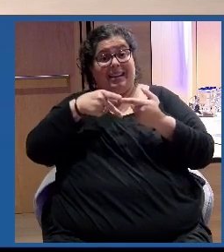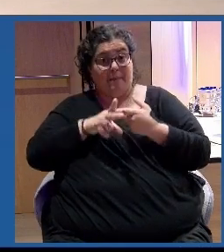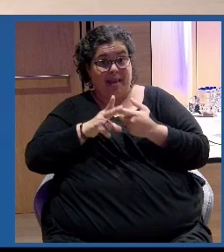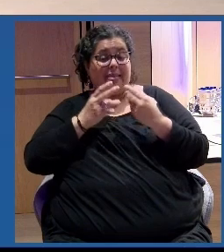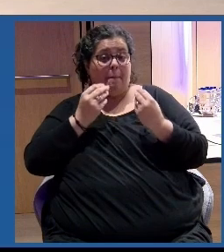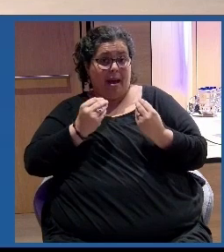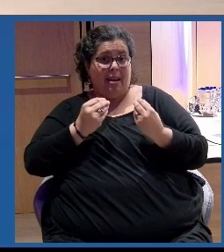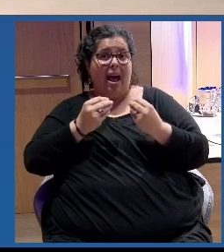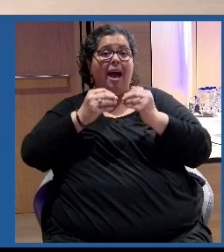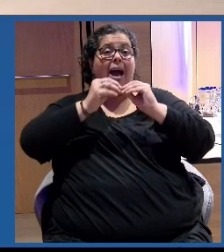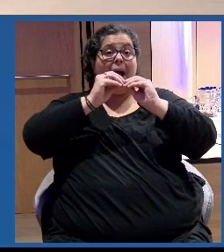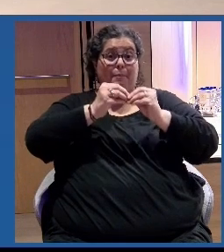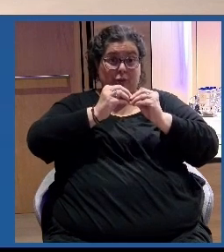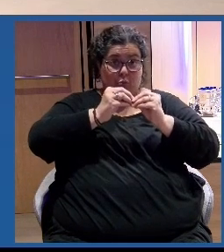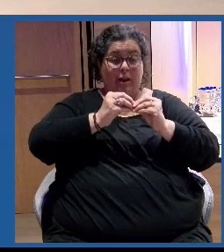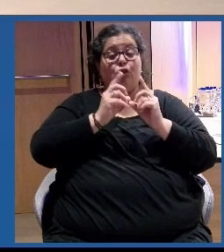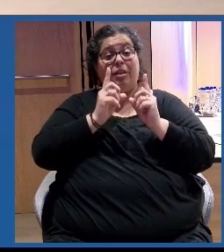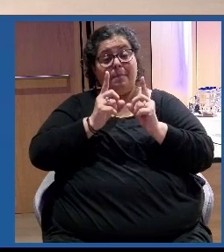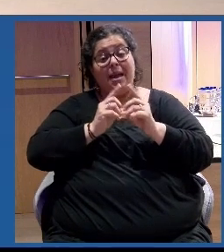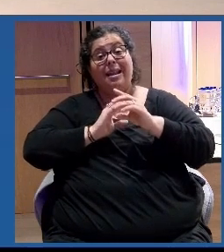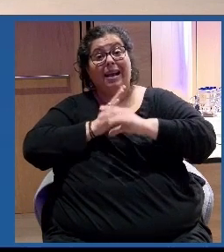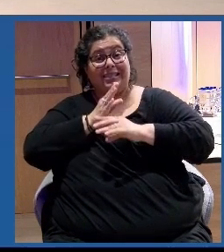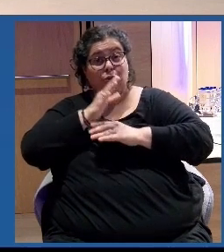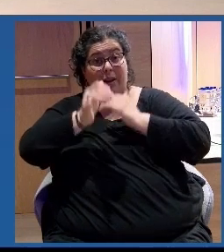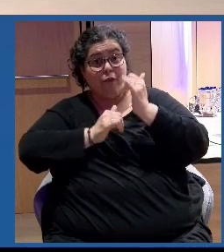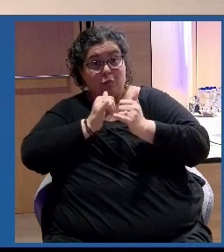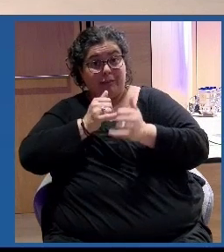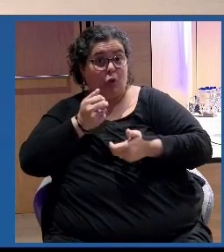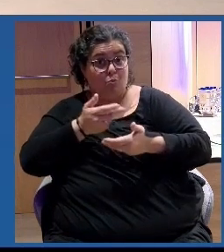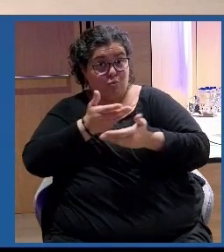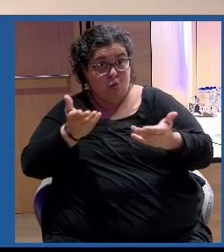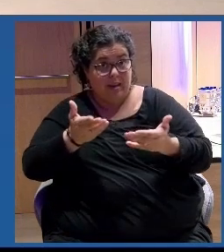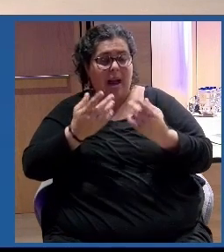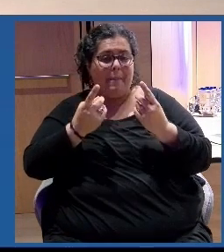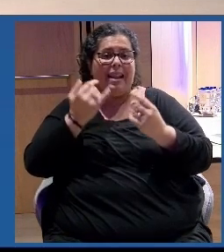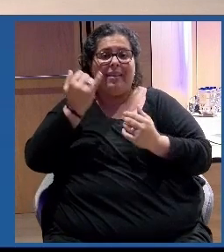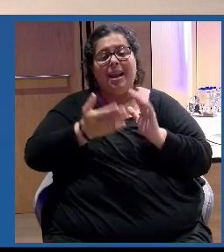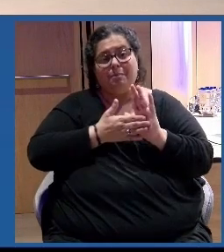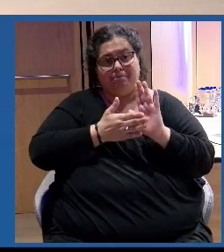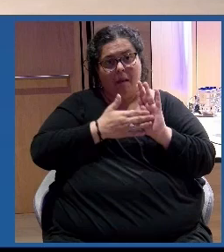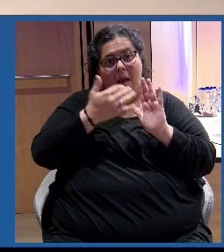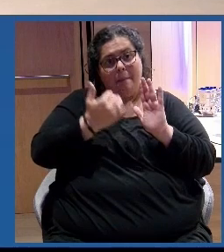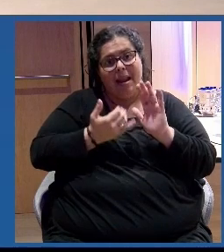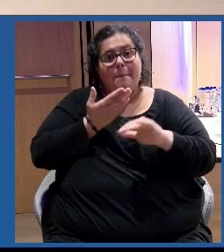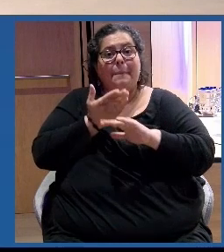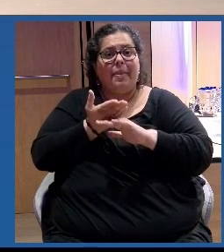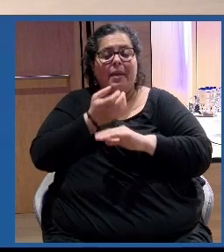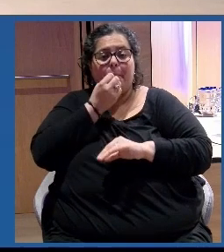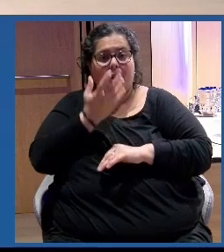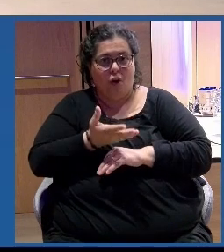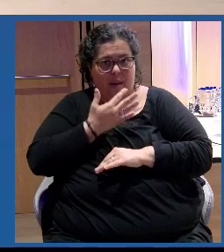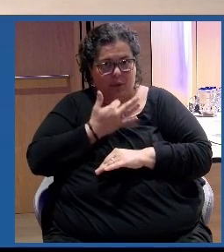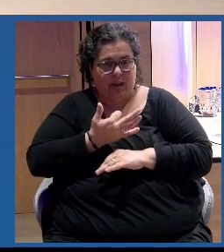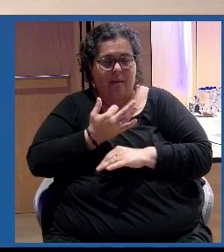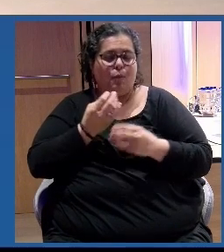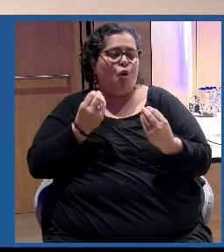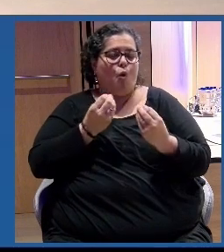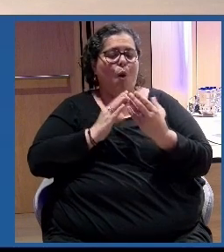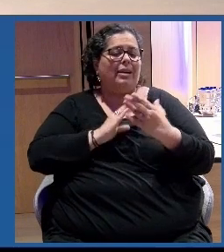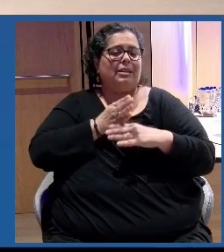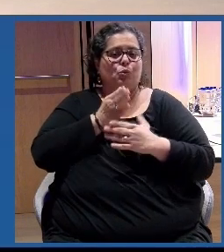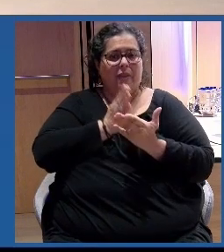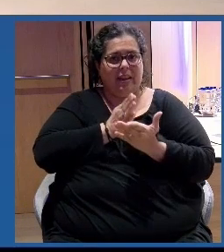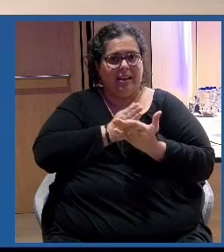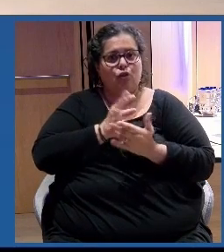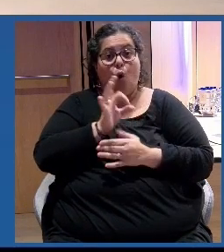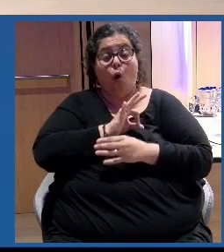pública para demandar o tener más evidencia a la hora de exigir mejoras en el acceso a derechos o incluso